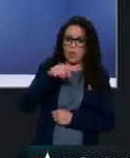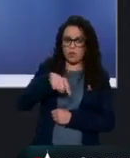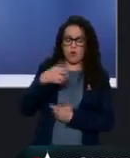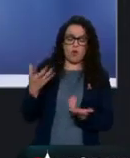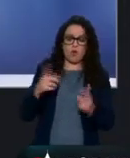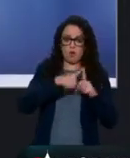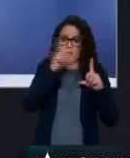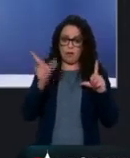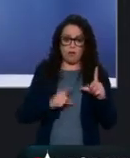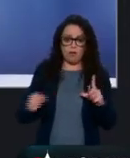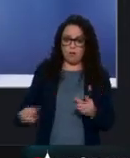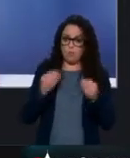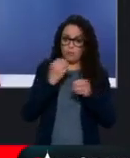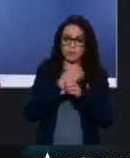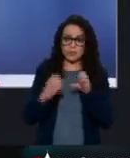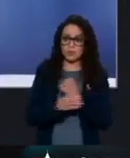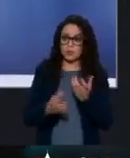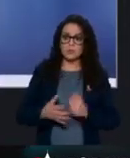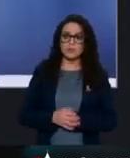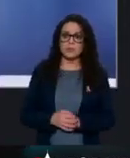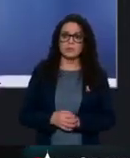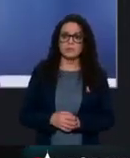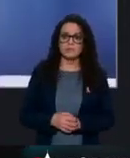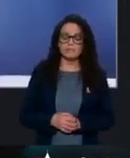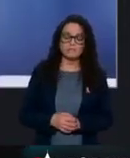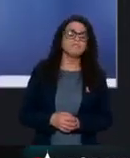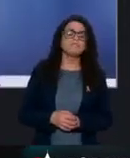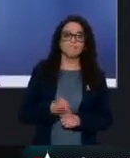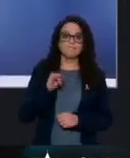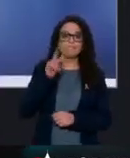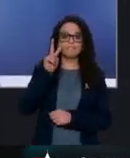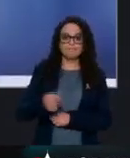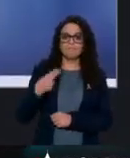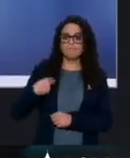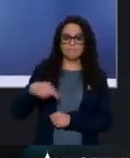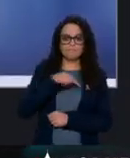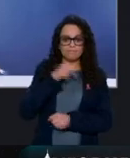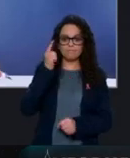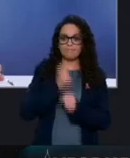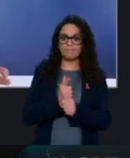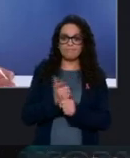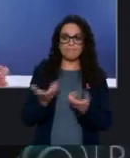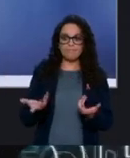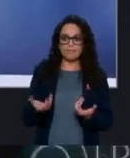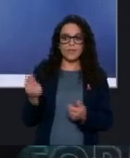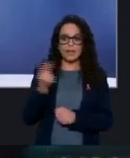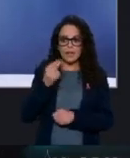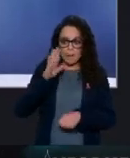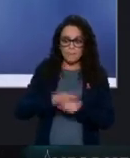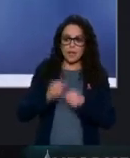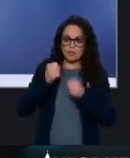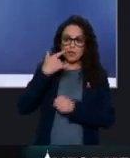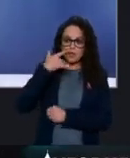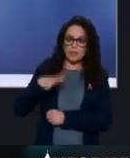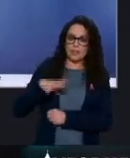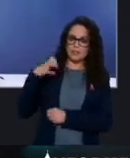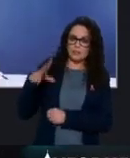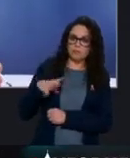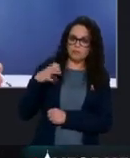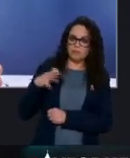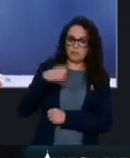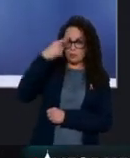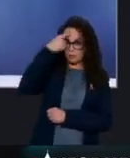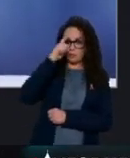sea, por lo que estamos viendo, que no hay manera, o sea, tendría que ser un esfuerzo pues que detuviera de